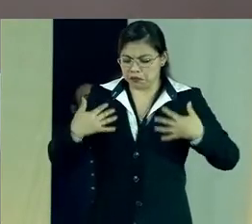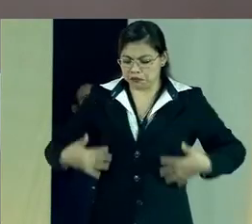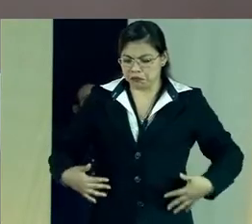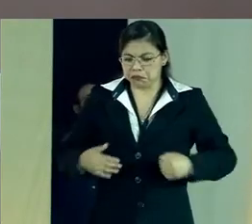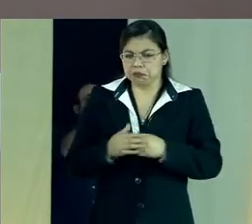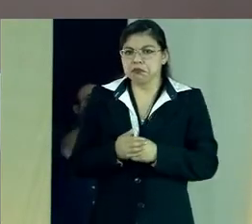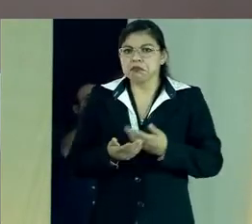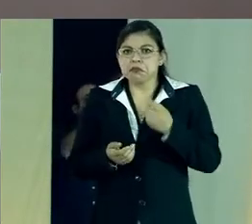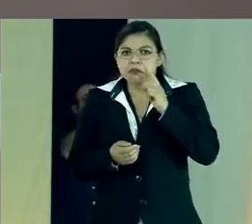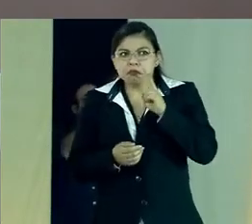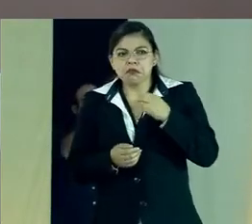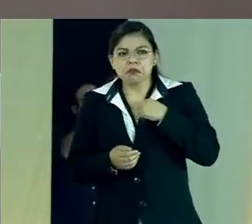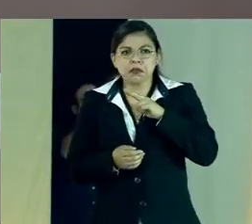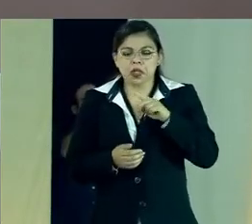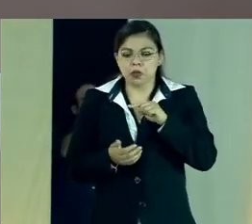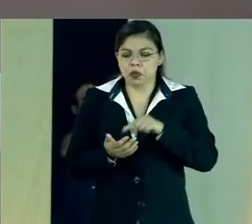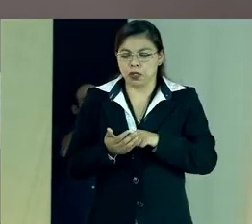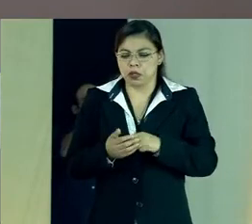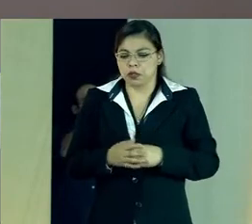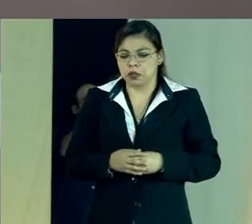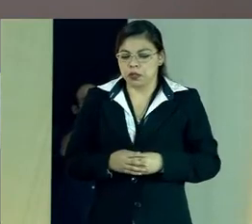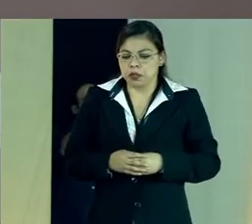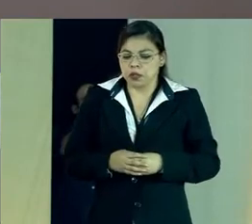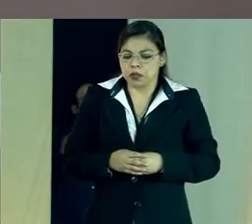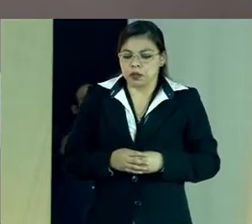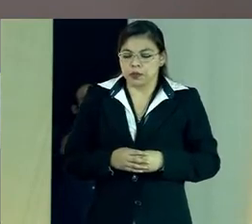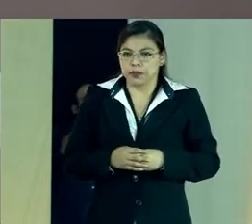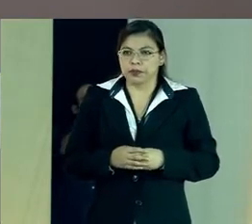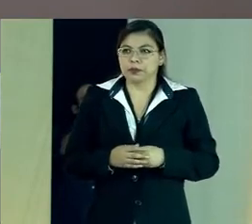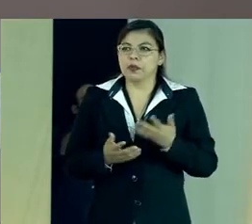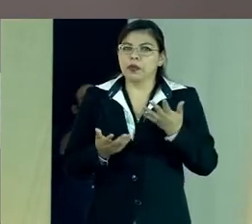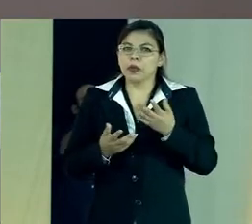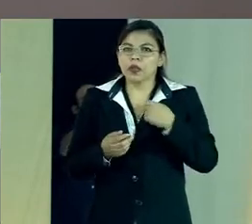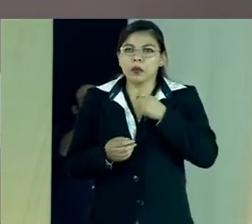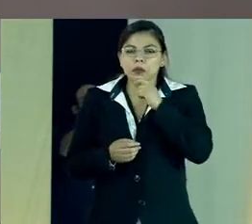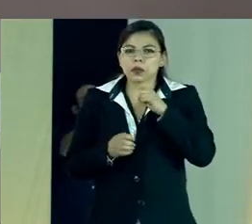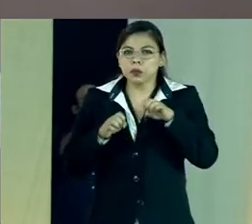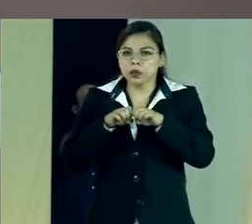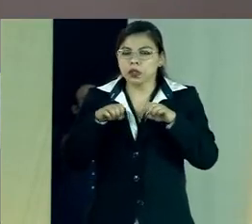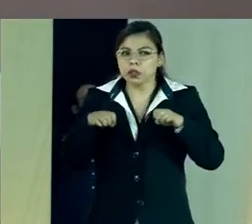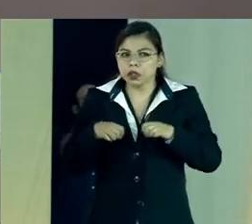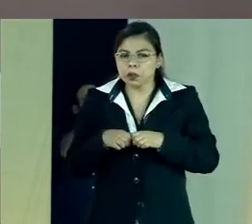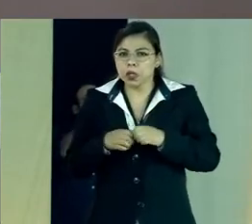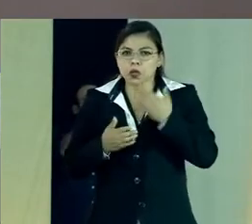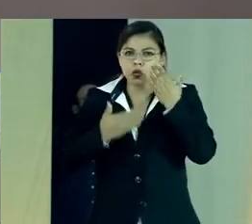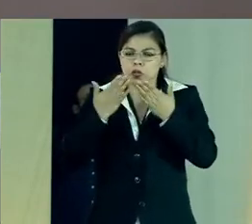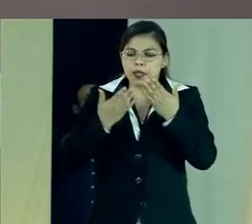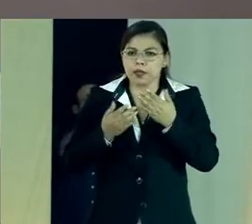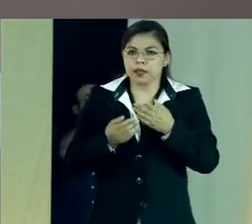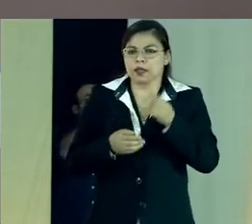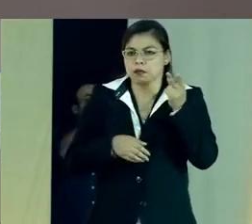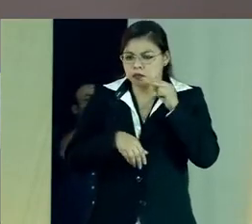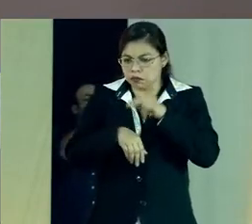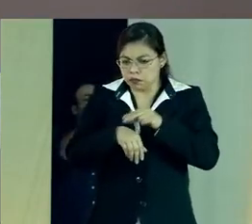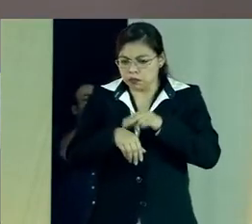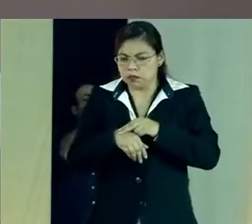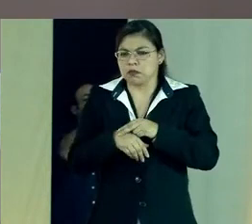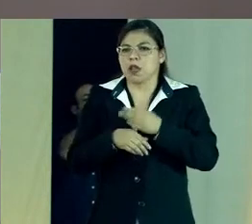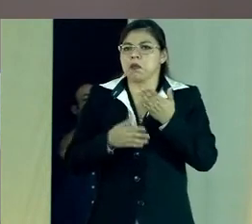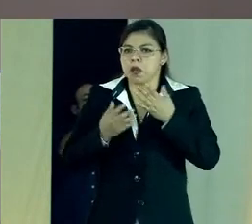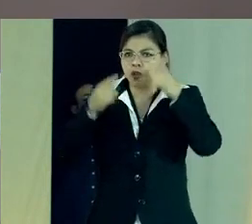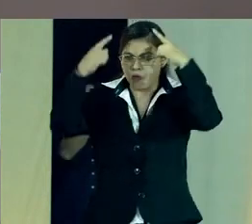cuidados intensivos es el orondo con el equipo de estudiantes de medicina médicos y